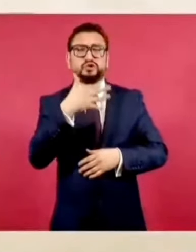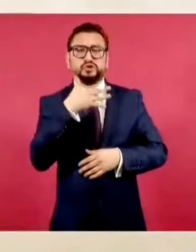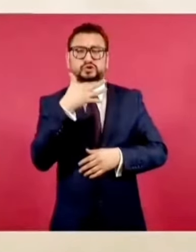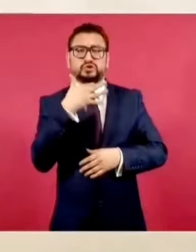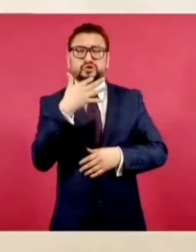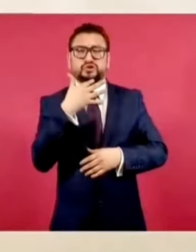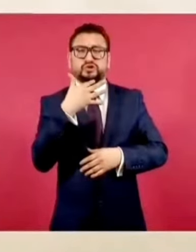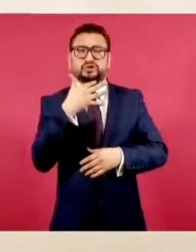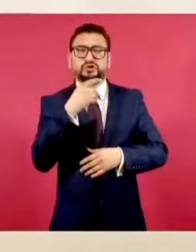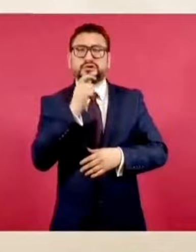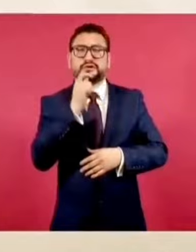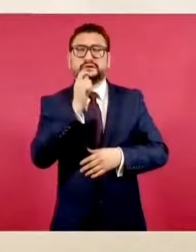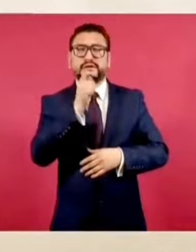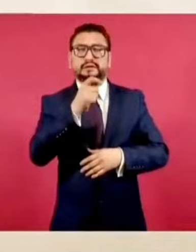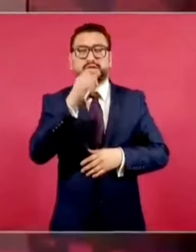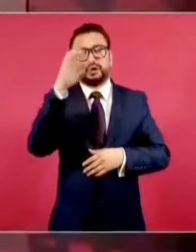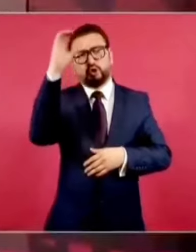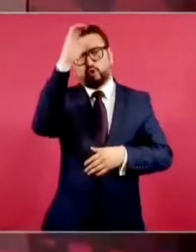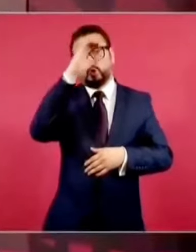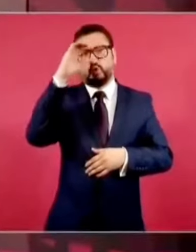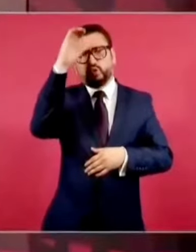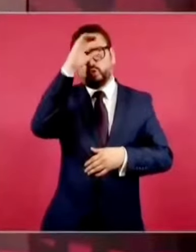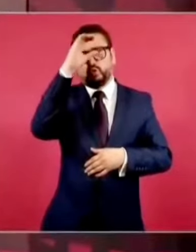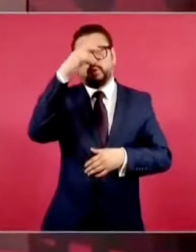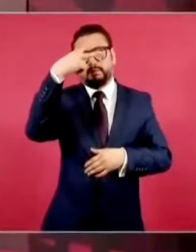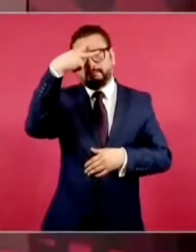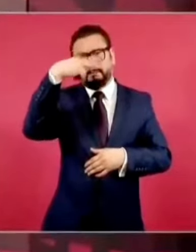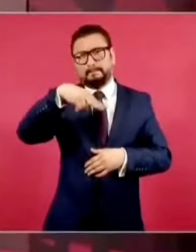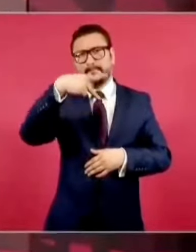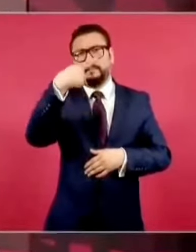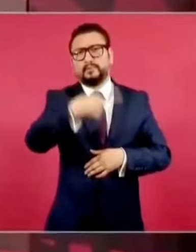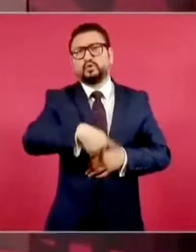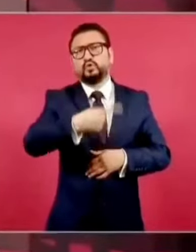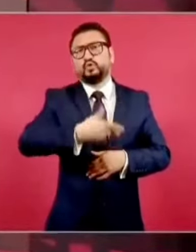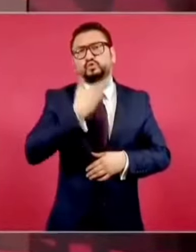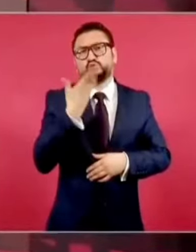era parte de la cultura del pueblo de México